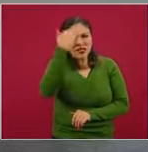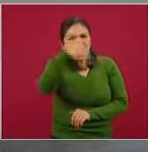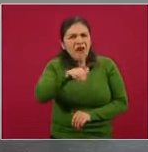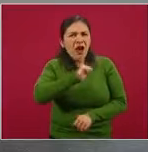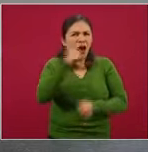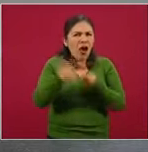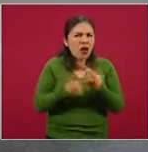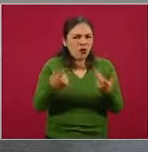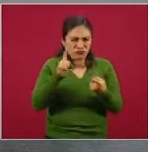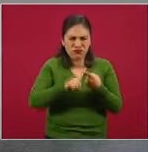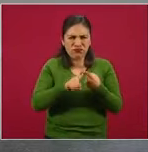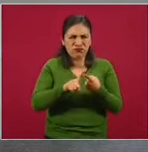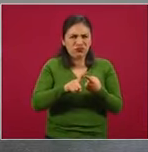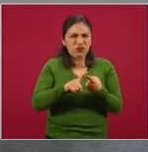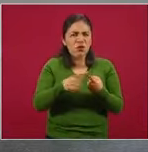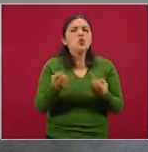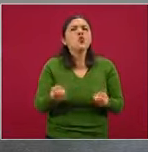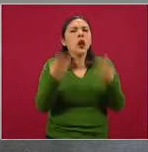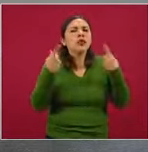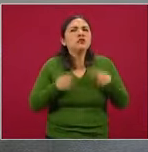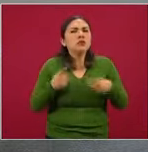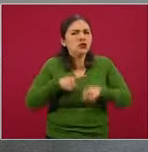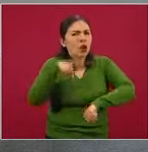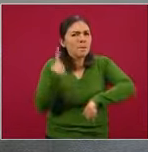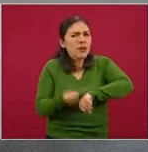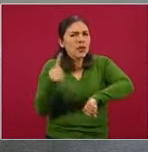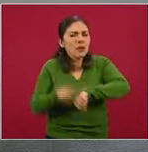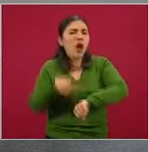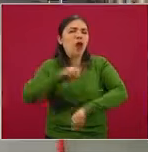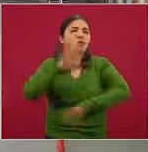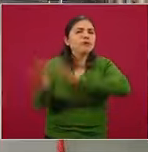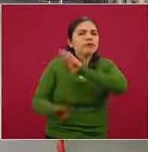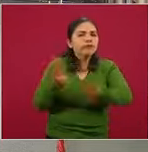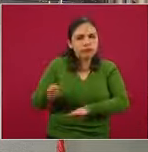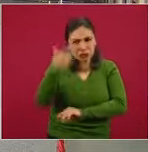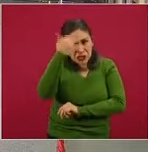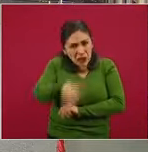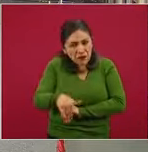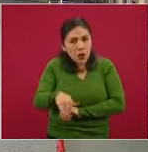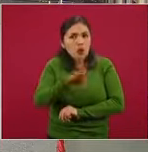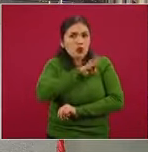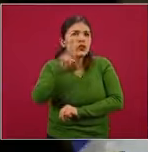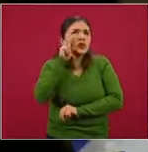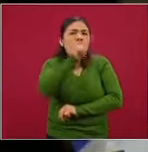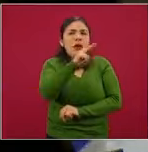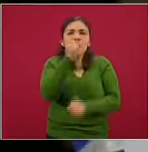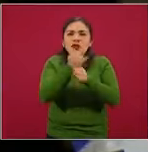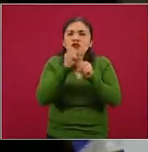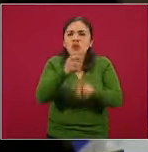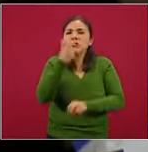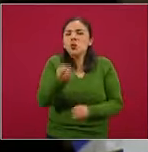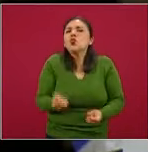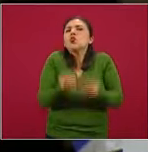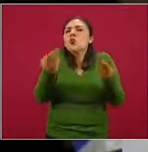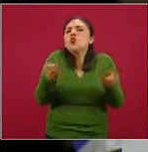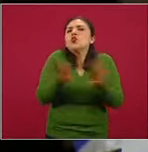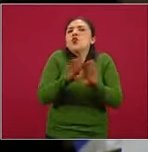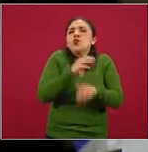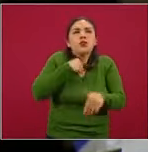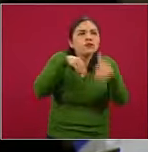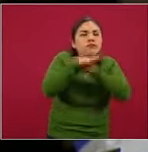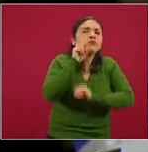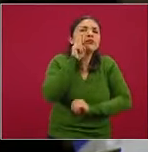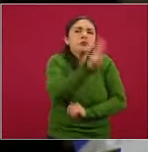bueno, uno es eso, si tienen los datos desglosados o si podemos tener acceso acceso a estos datos de cuántas personas